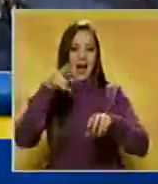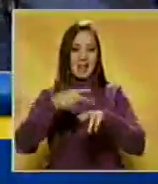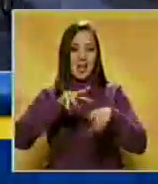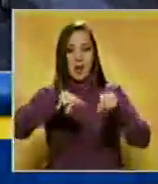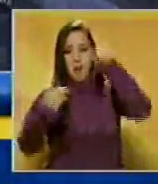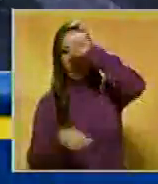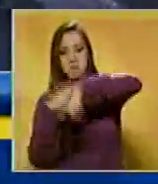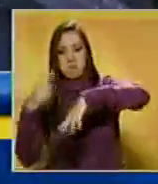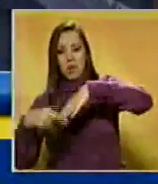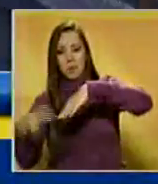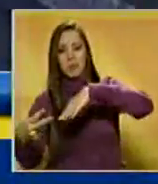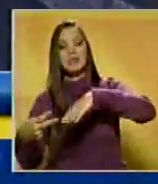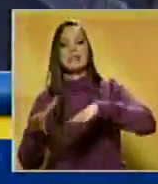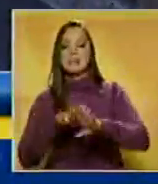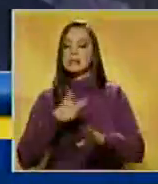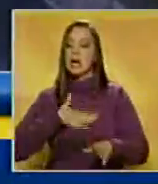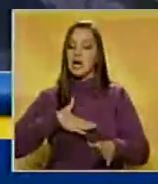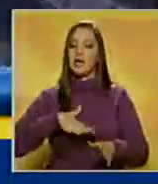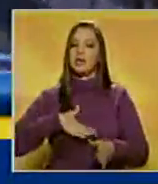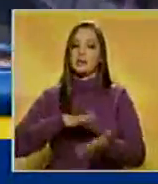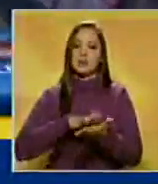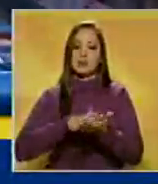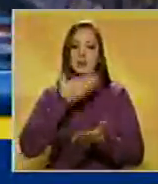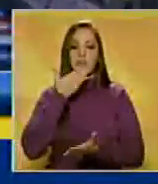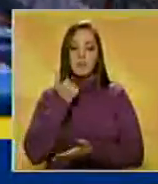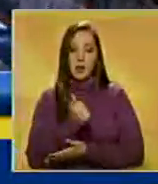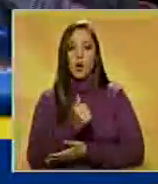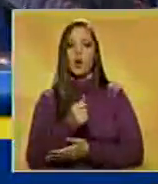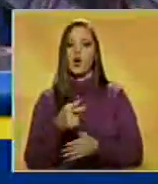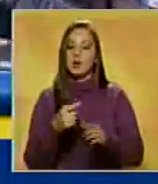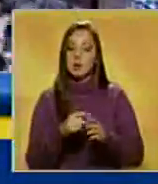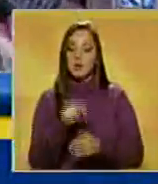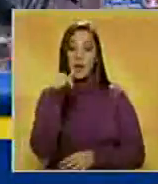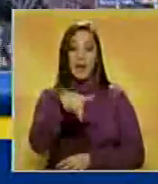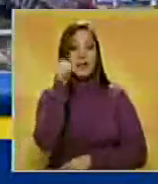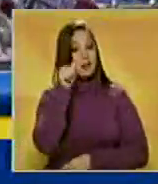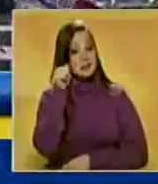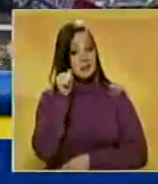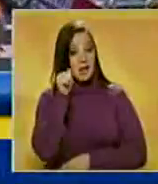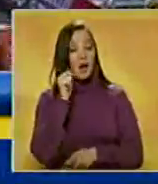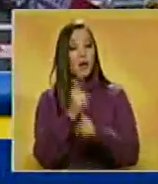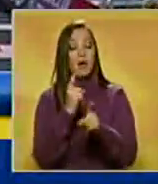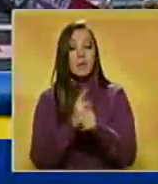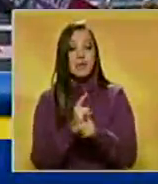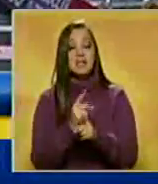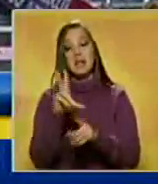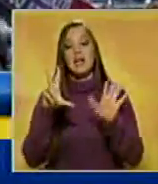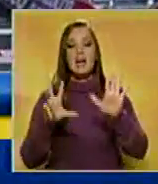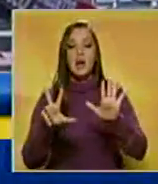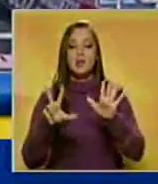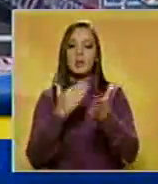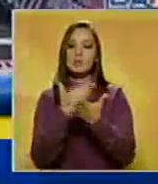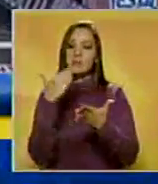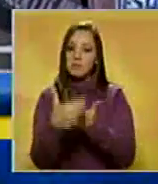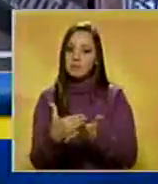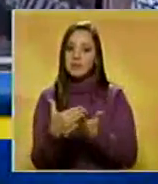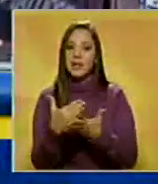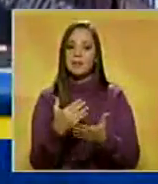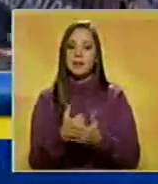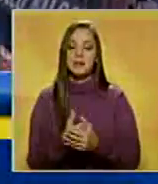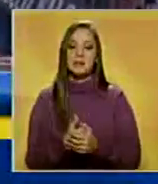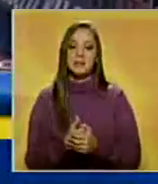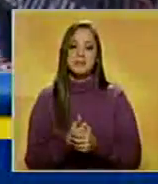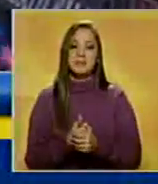ayer y se mantiene líder de la clasificación general. Este sábado se disputará la octava etapa entre Fiuggi y Campitello